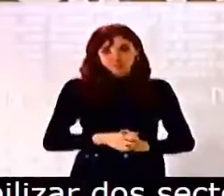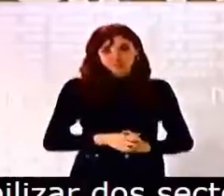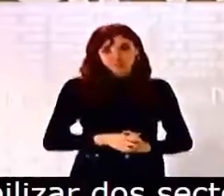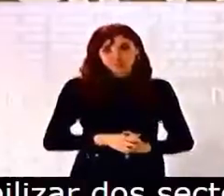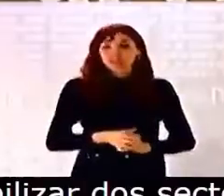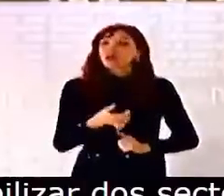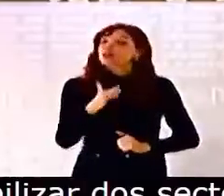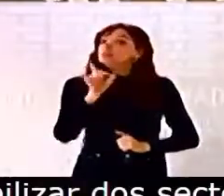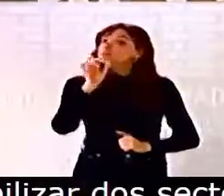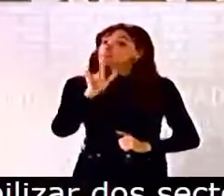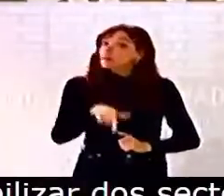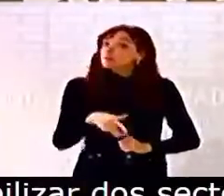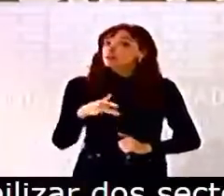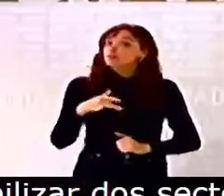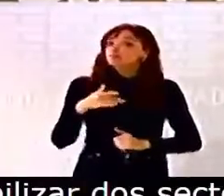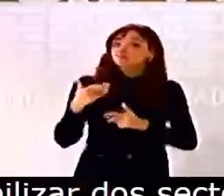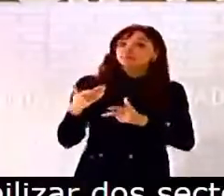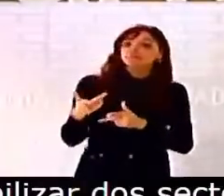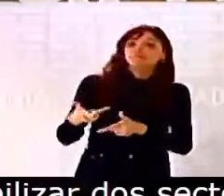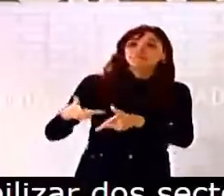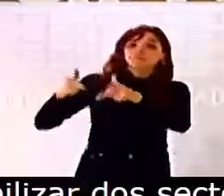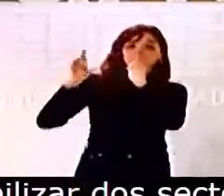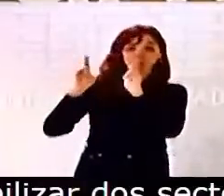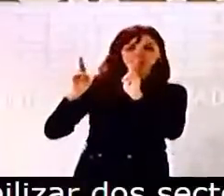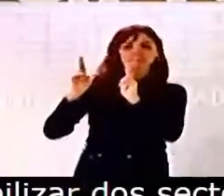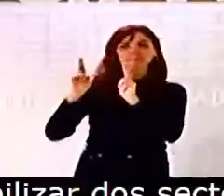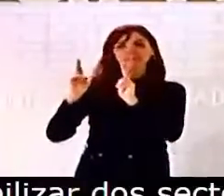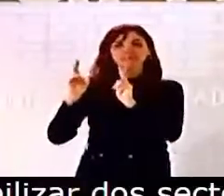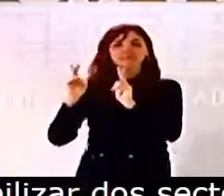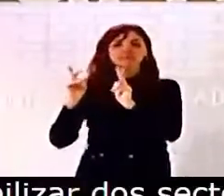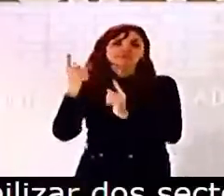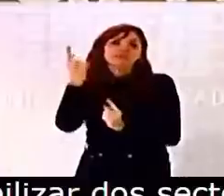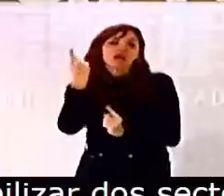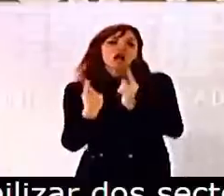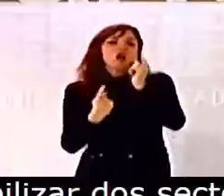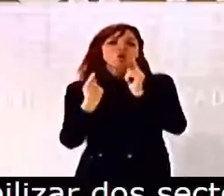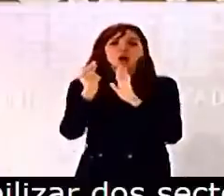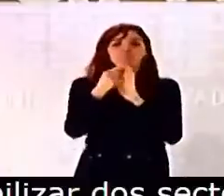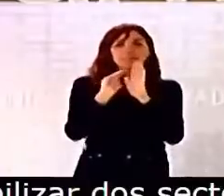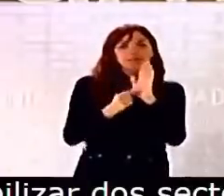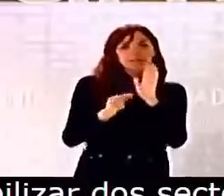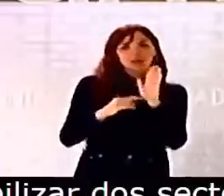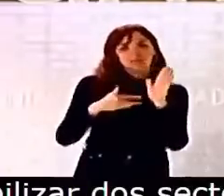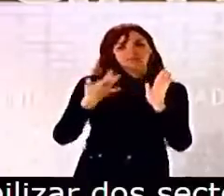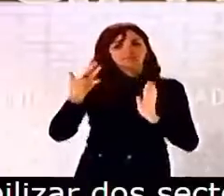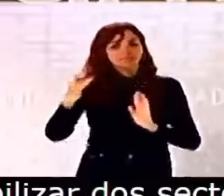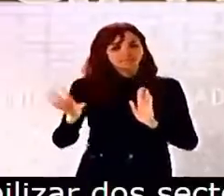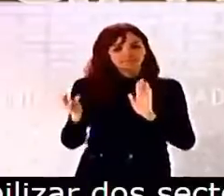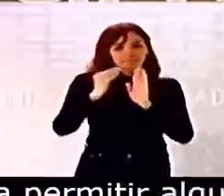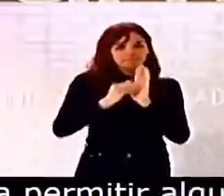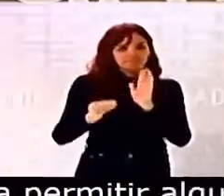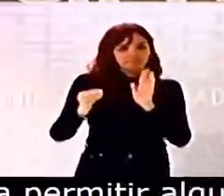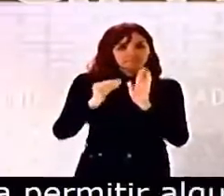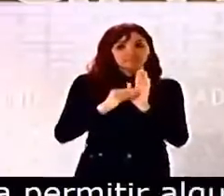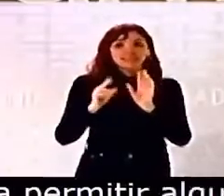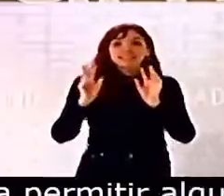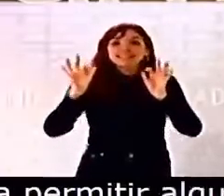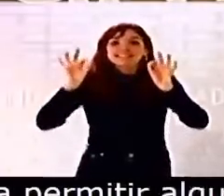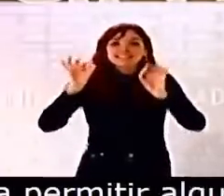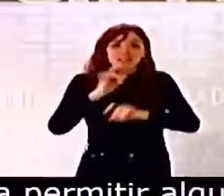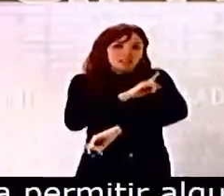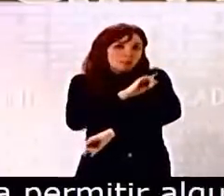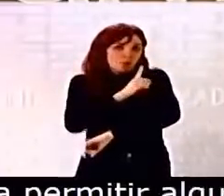y también va a permitir algunas medidas de flexibilización en materia deportiva.